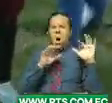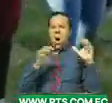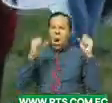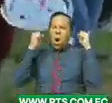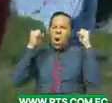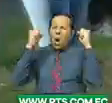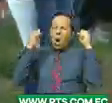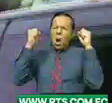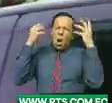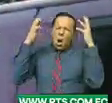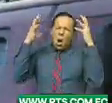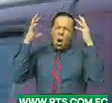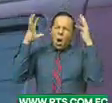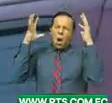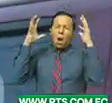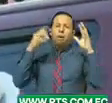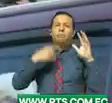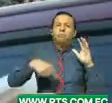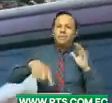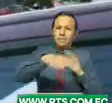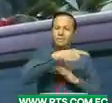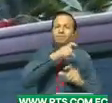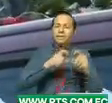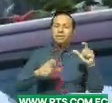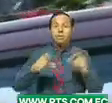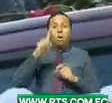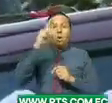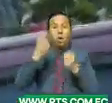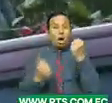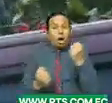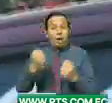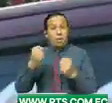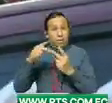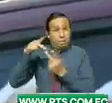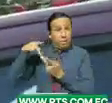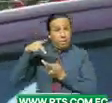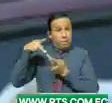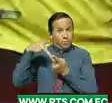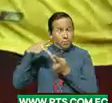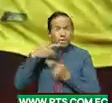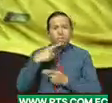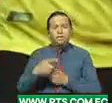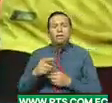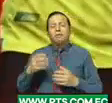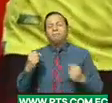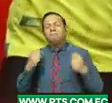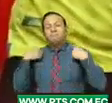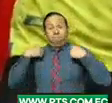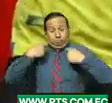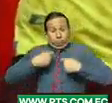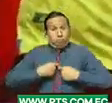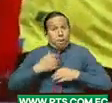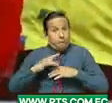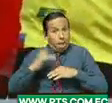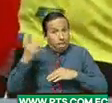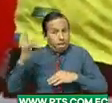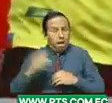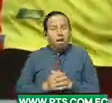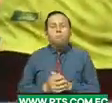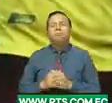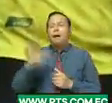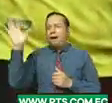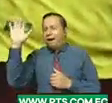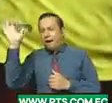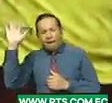a aplaudir a la vicecampeona olímpica. Desde uno de los vehículos de la prefectura saludaba emocionada, luciendo en su cuello la presea plateada. Ya en Tulcán recorrió